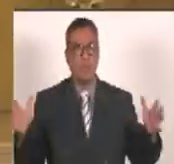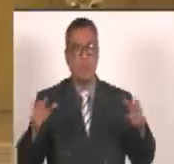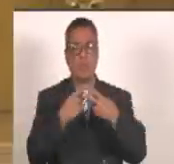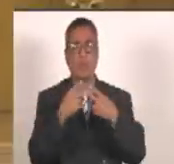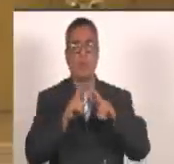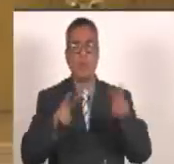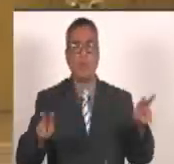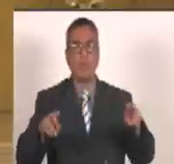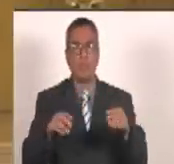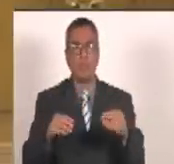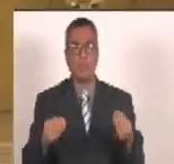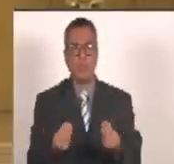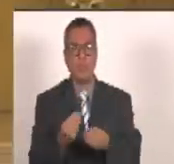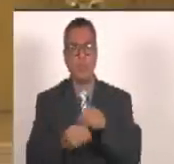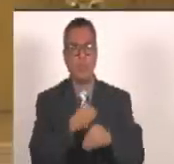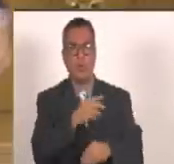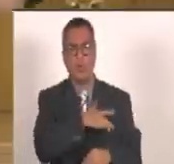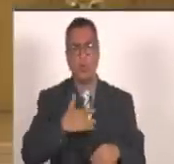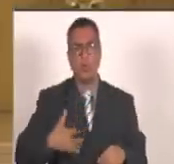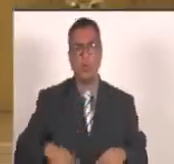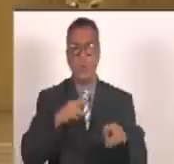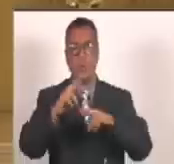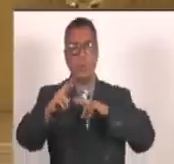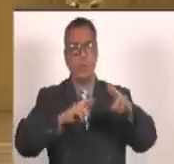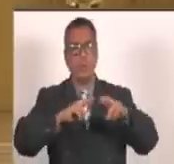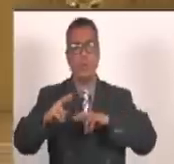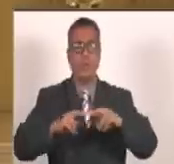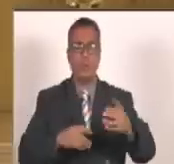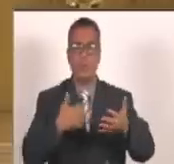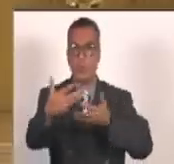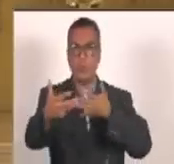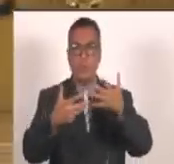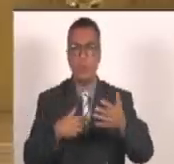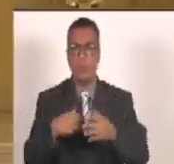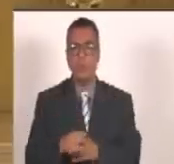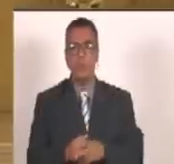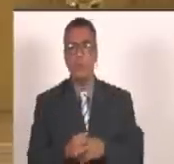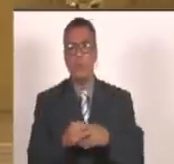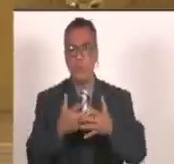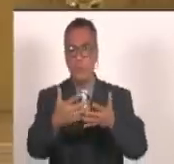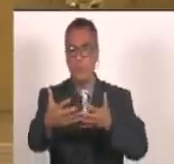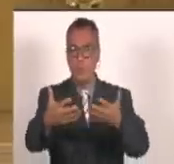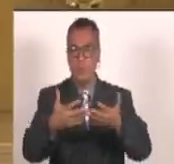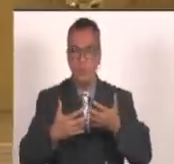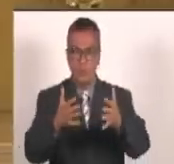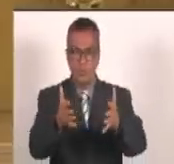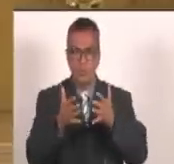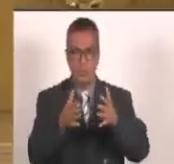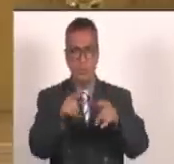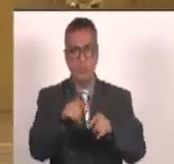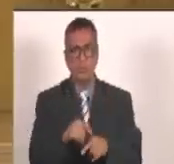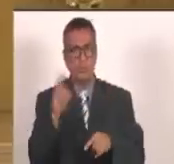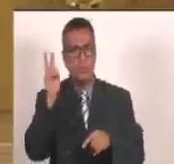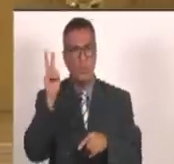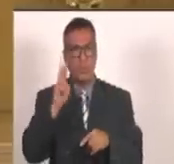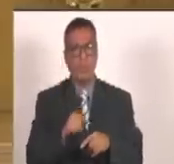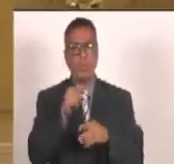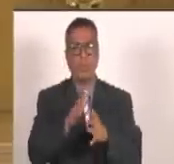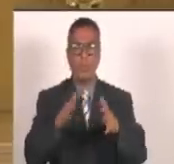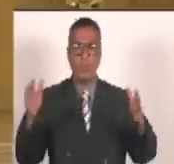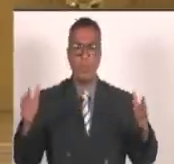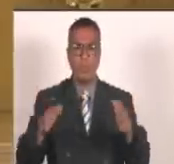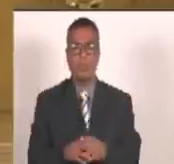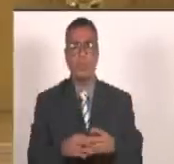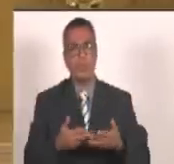de paz como China. Bajo las relaciones de reciprocidad, bajo el ganar-ganar, Venezuela es el